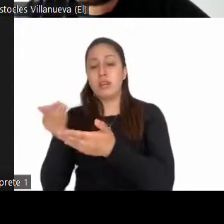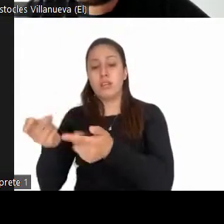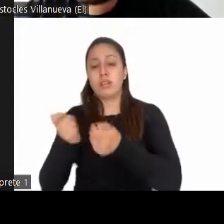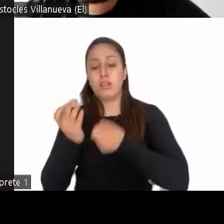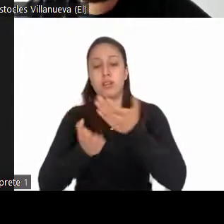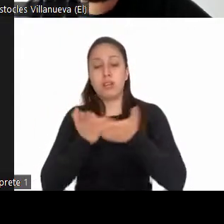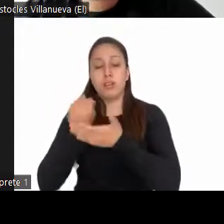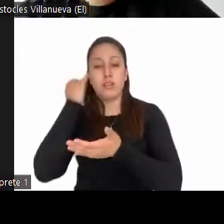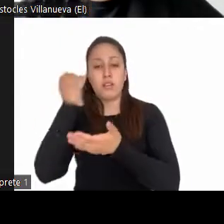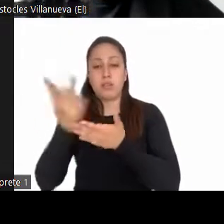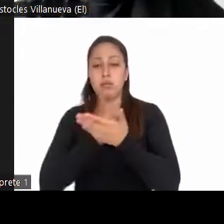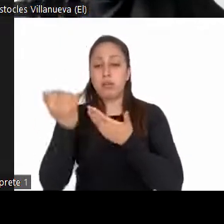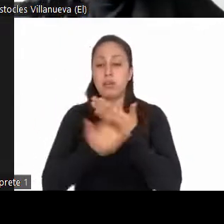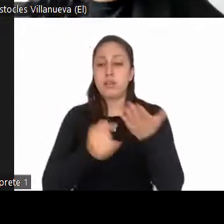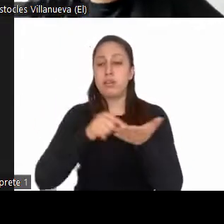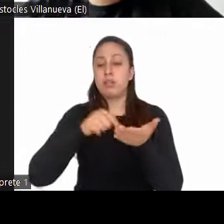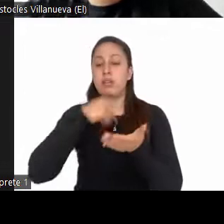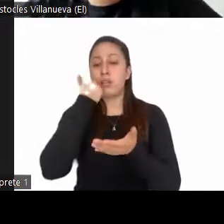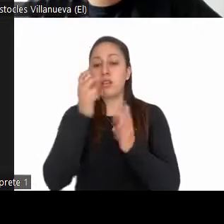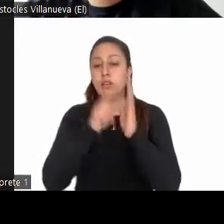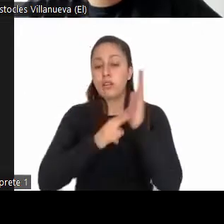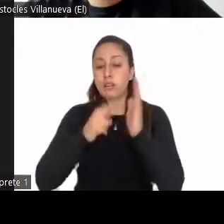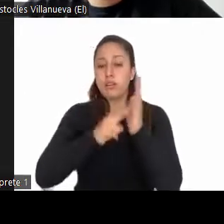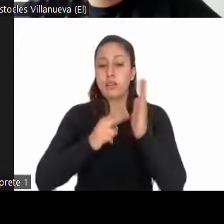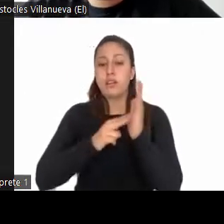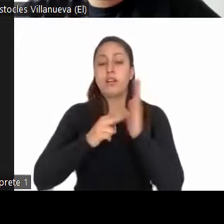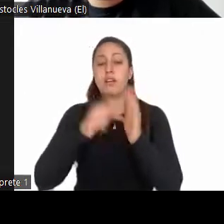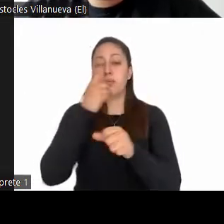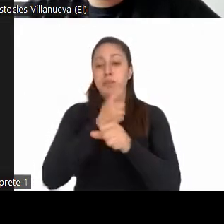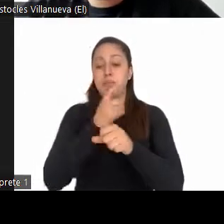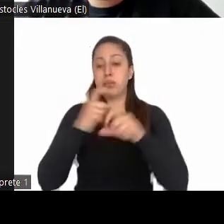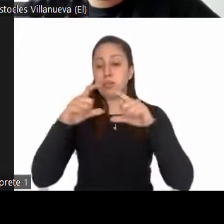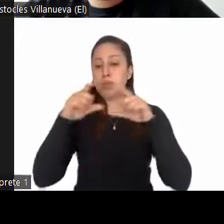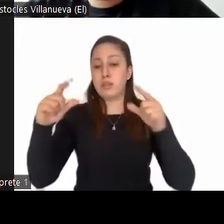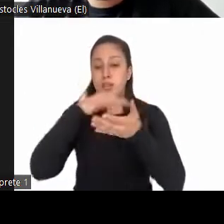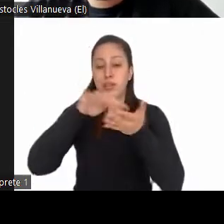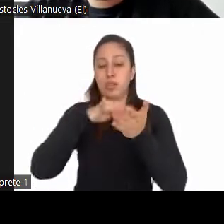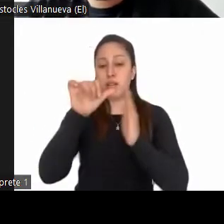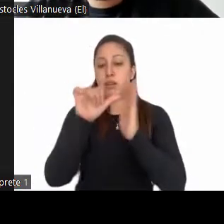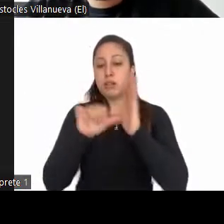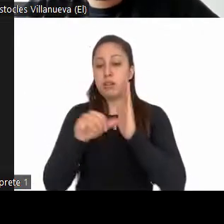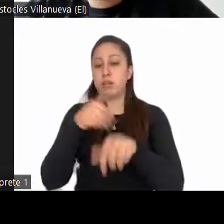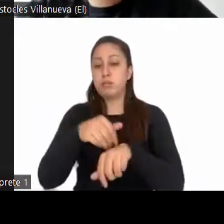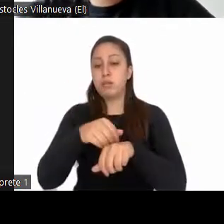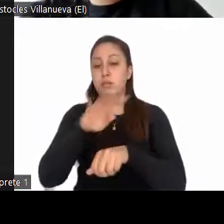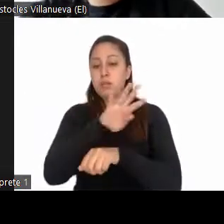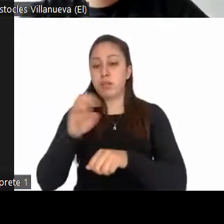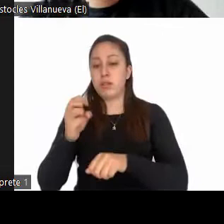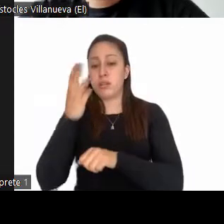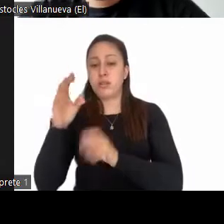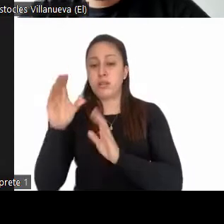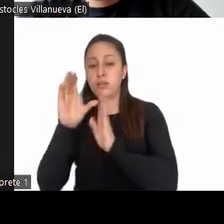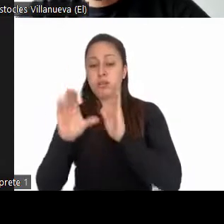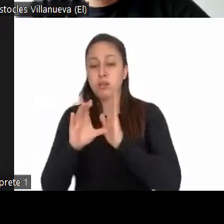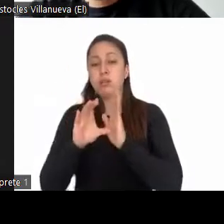iniciativa con proyecto de decreto por el que se reforma el primer párrafo del artículo 403 del Código de